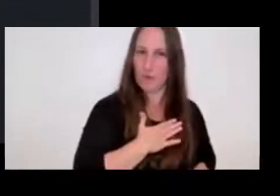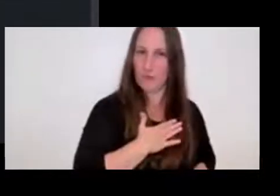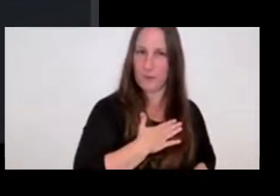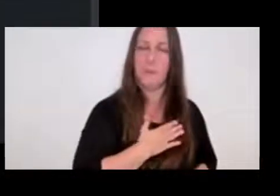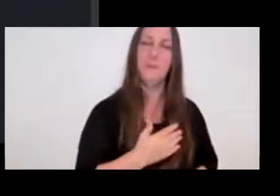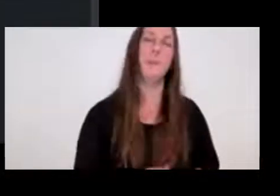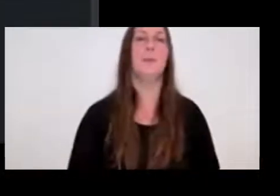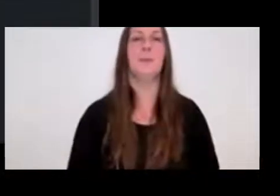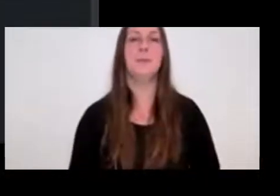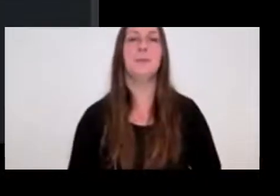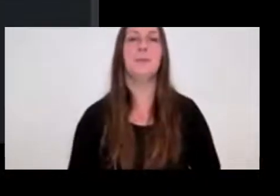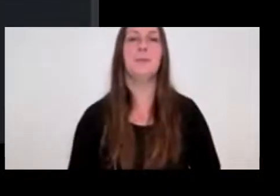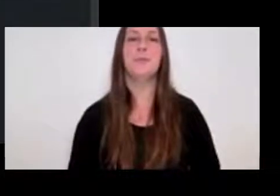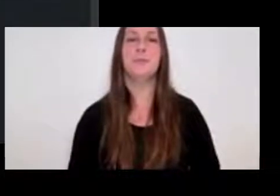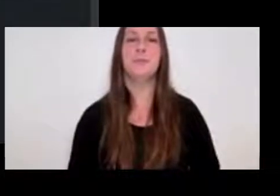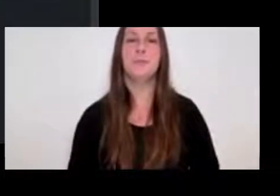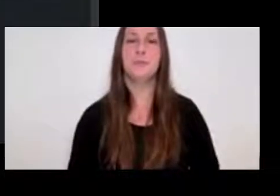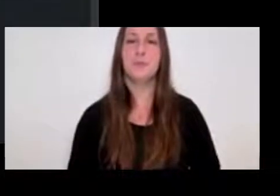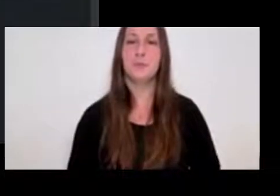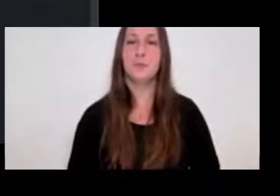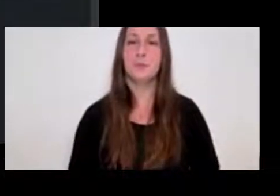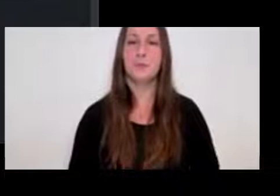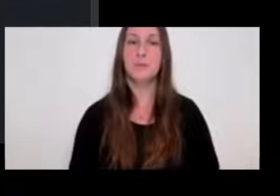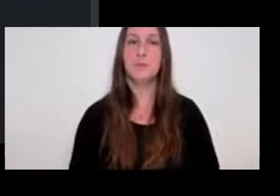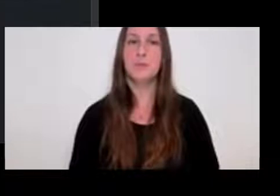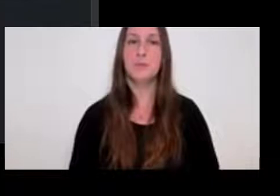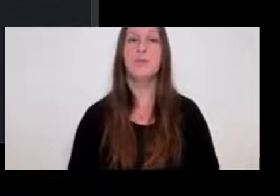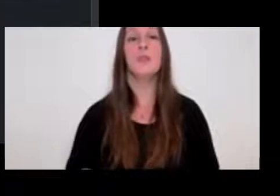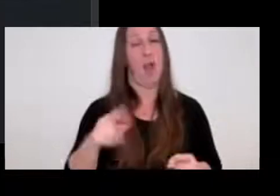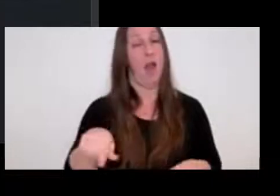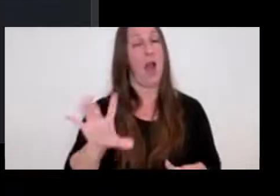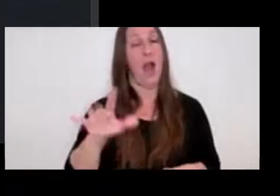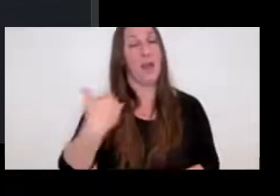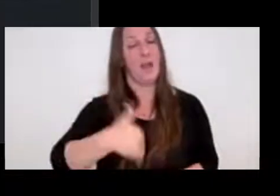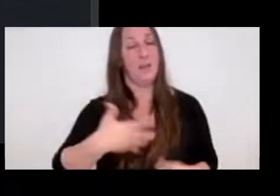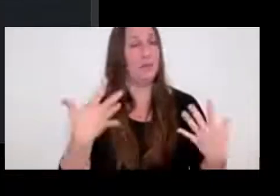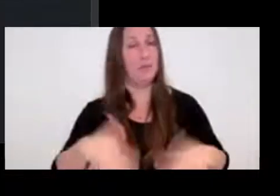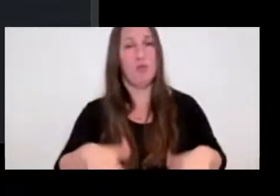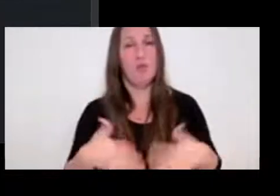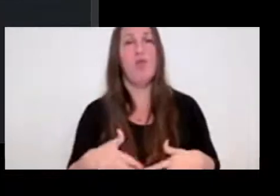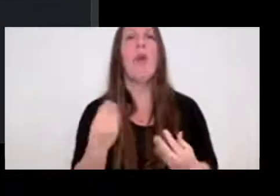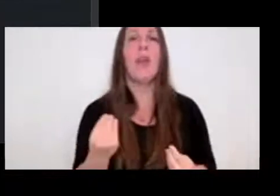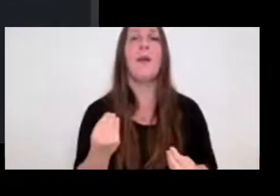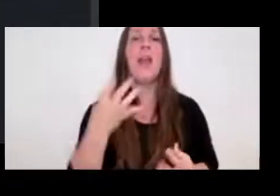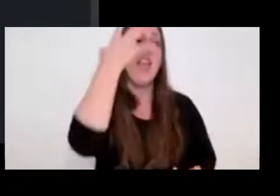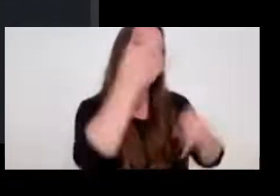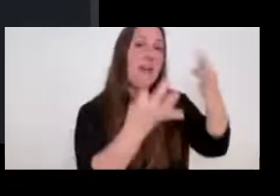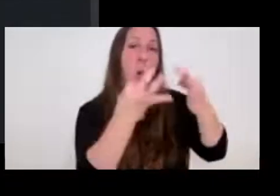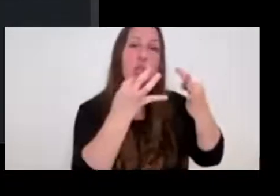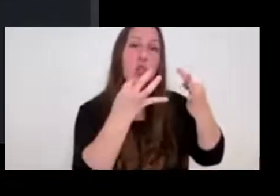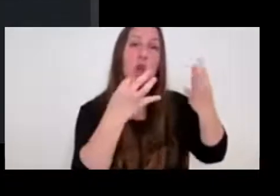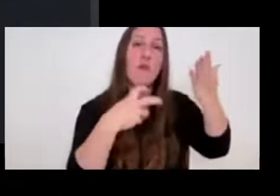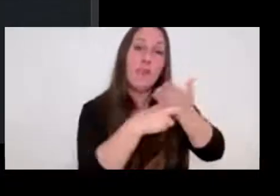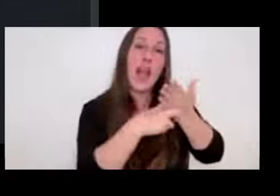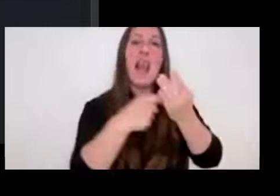Informal, que lamentablemente es mucho en nuestro país, acá no hay ni evaluación fiscal ni gestión tributaria,